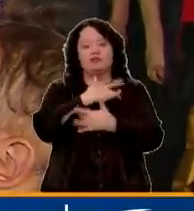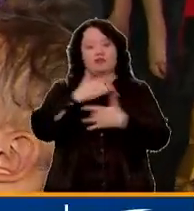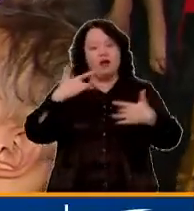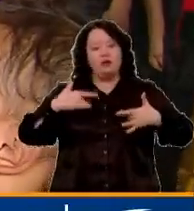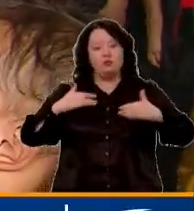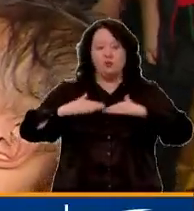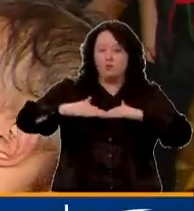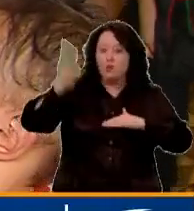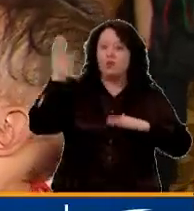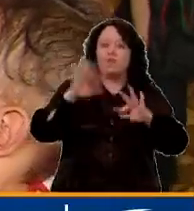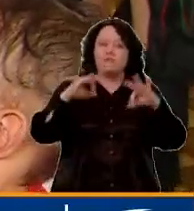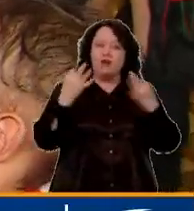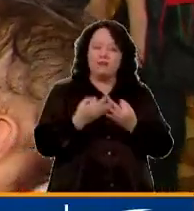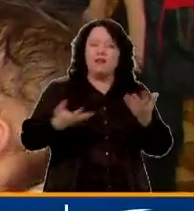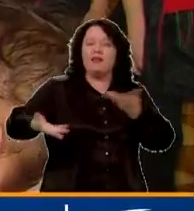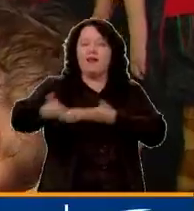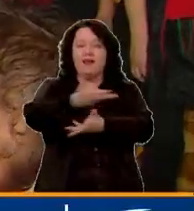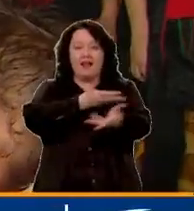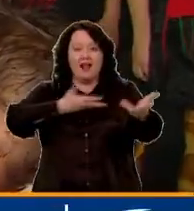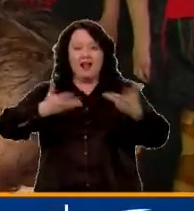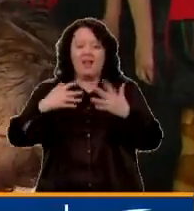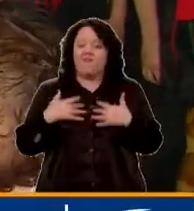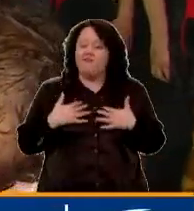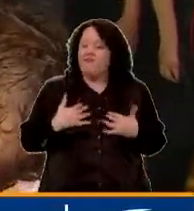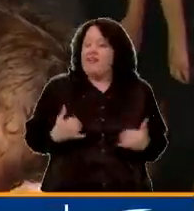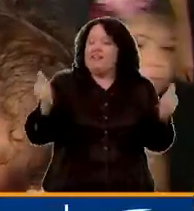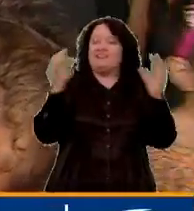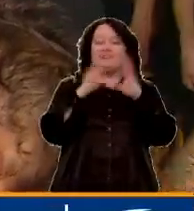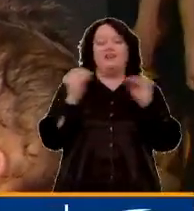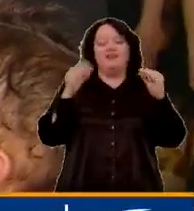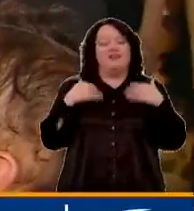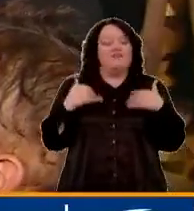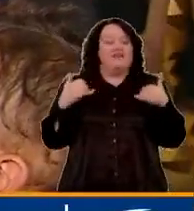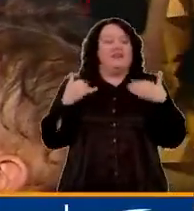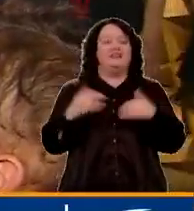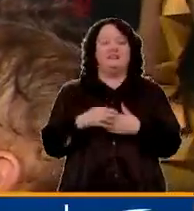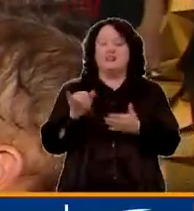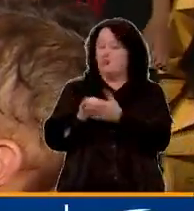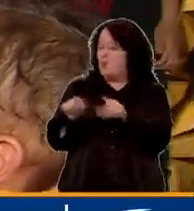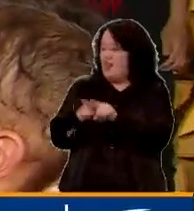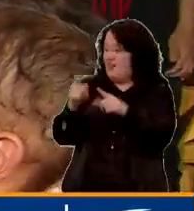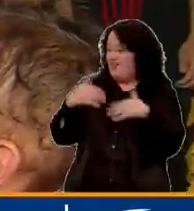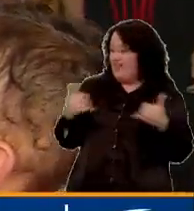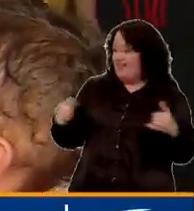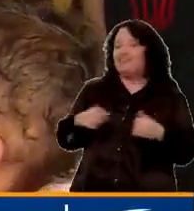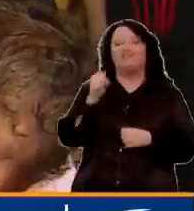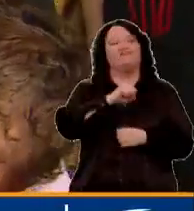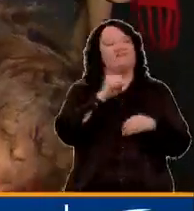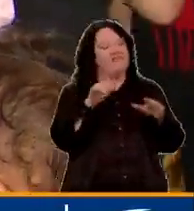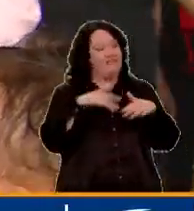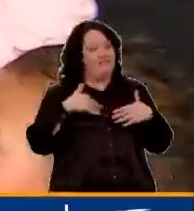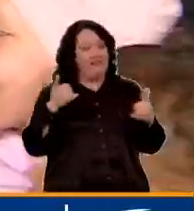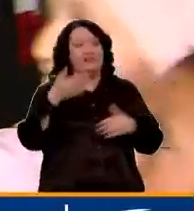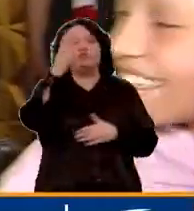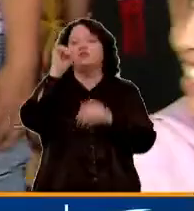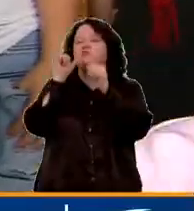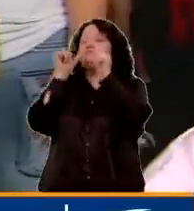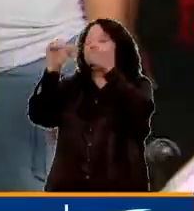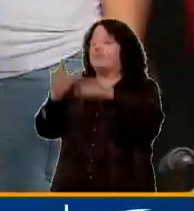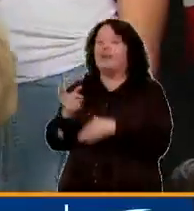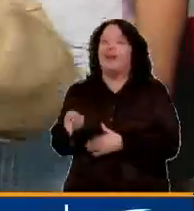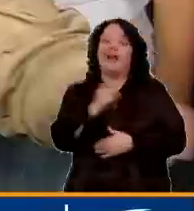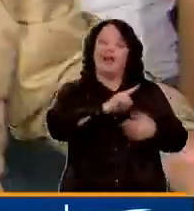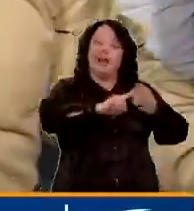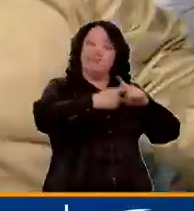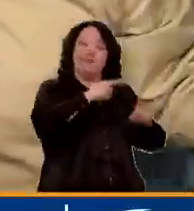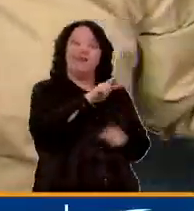puedan estar en familia felices y que pasen una feliz Navidad. Así como tú, feliz, ¿verdad? Sí, señor. Que Dios te bendiga. Otra amiga también que